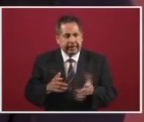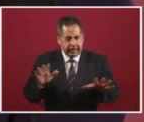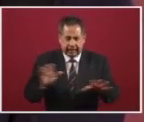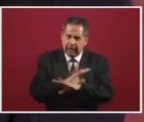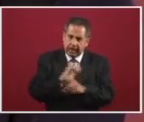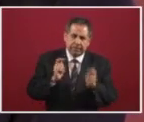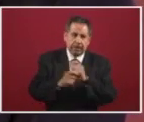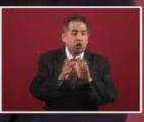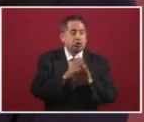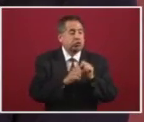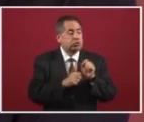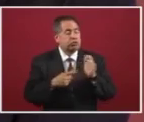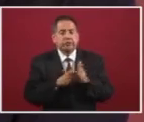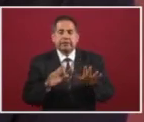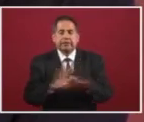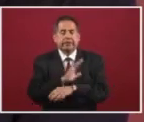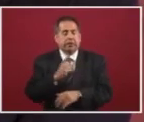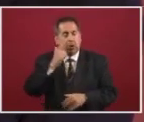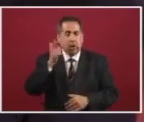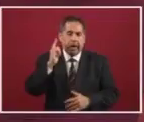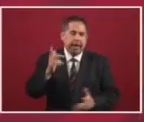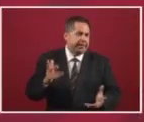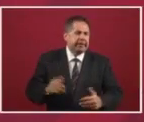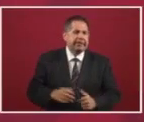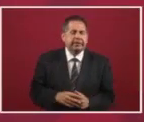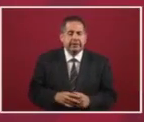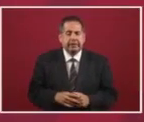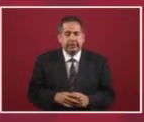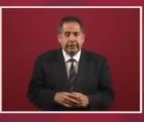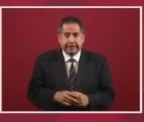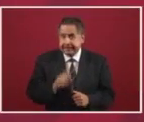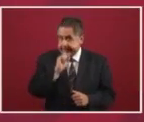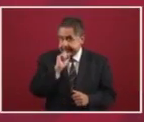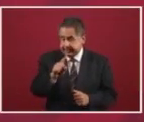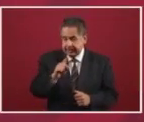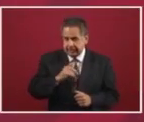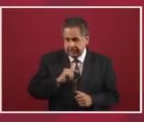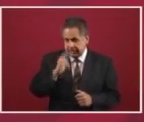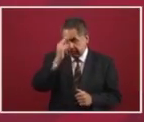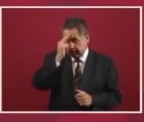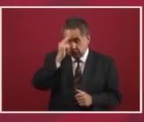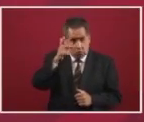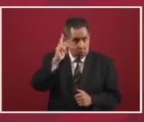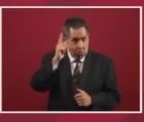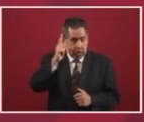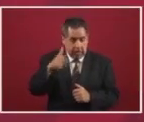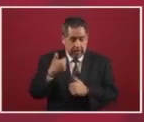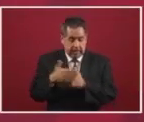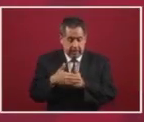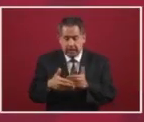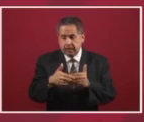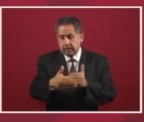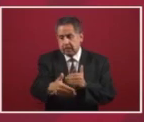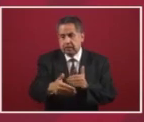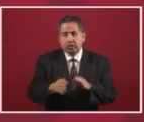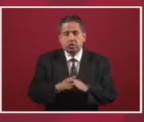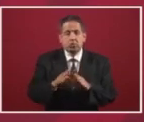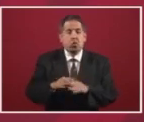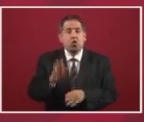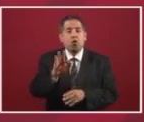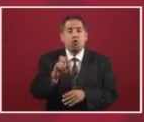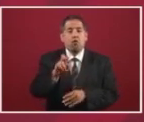reforma constitucional. Como también recuerdo, ojalá y pronto se quiten los